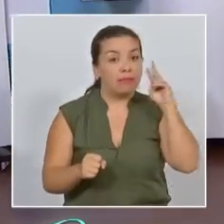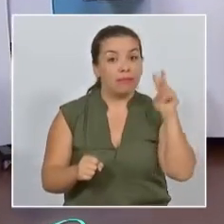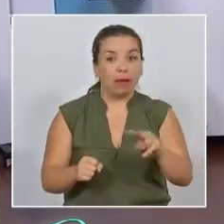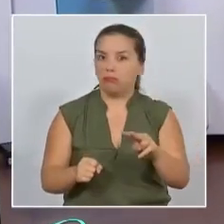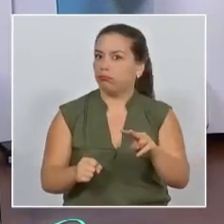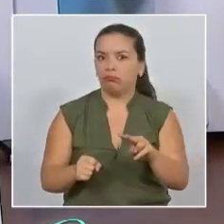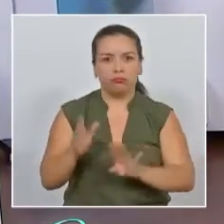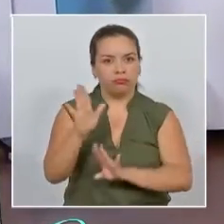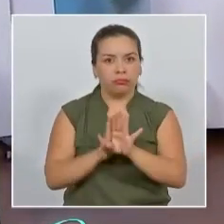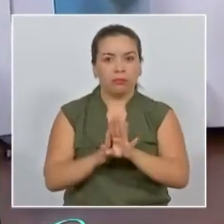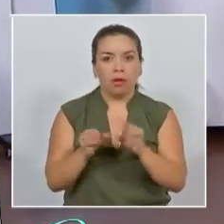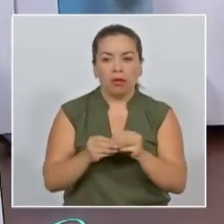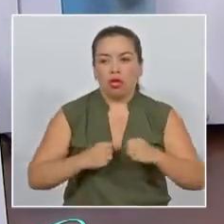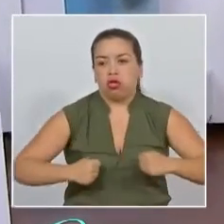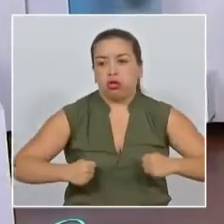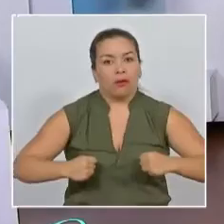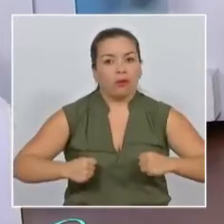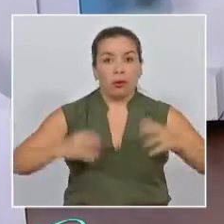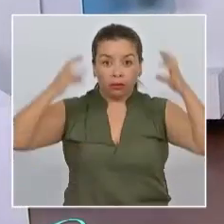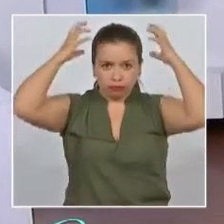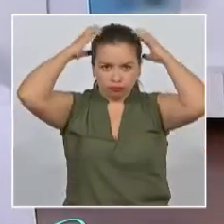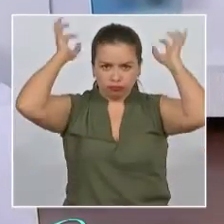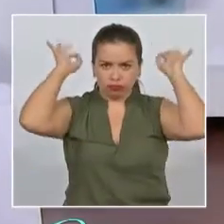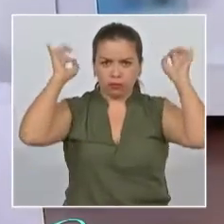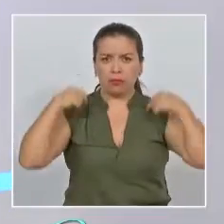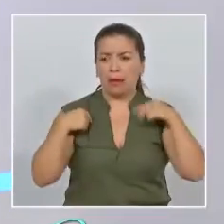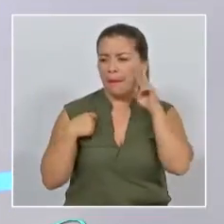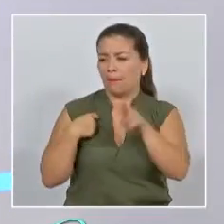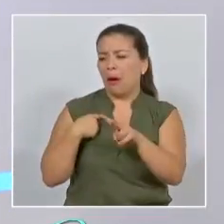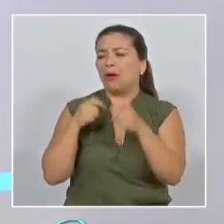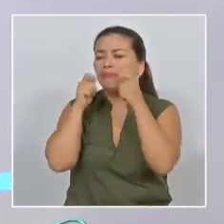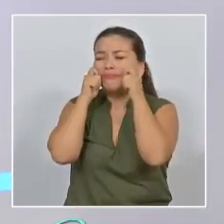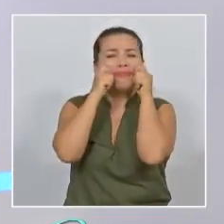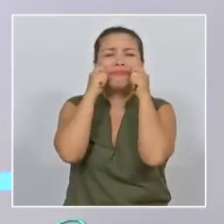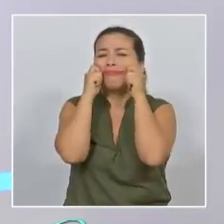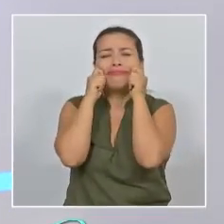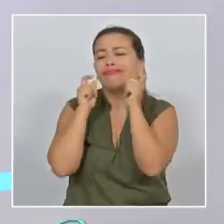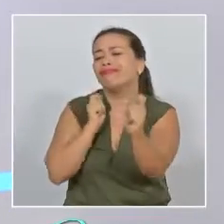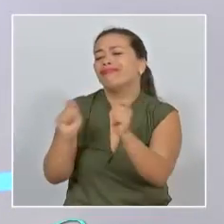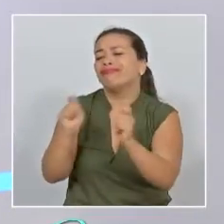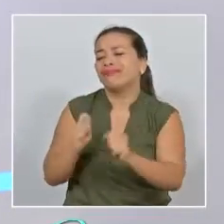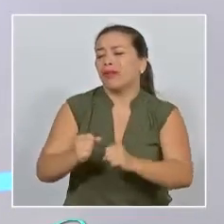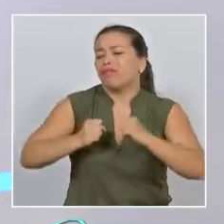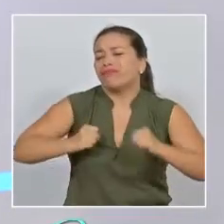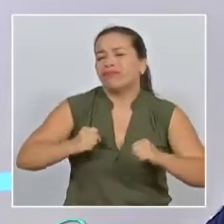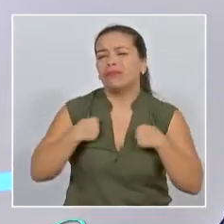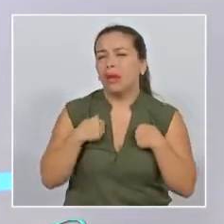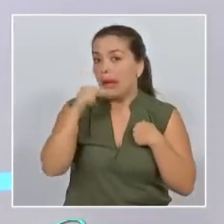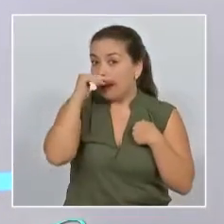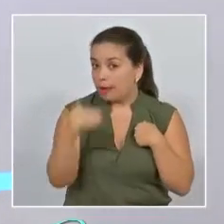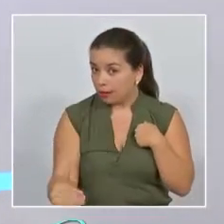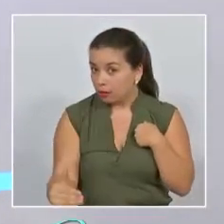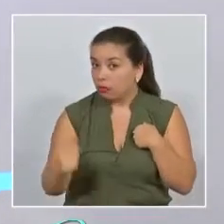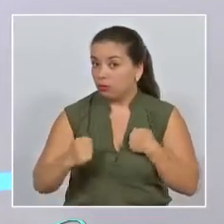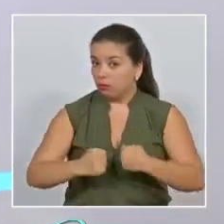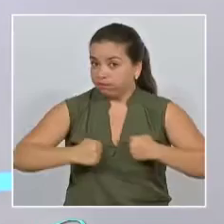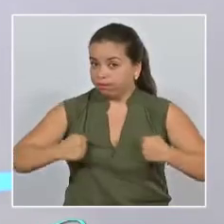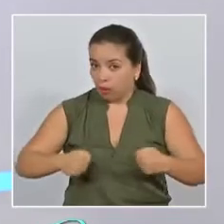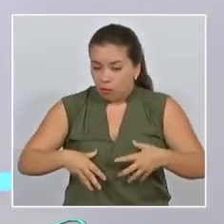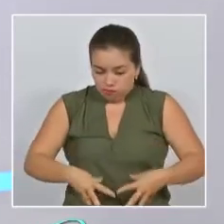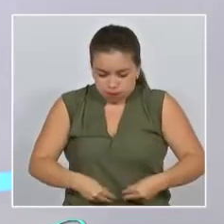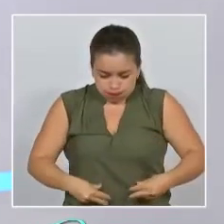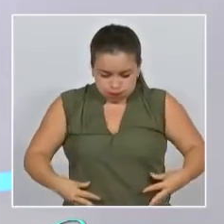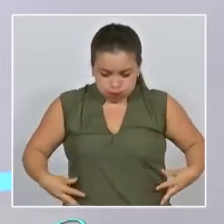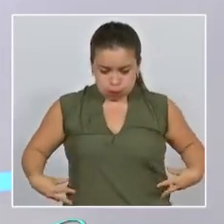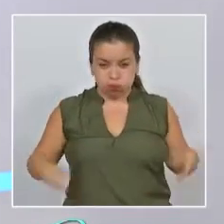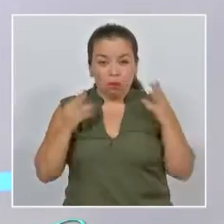cerebral tampoco. Y no es gordo. Y no es porque gordo. La gente dice, ay, es que mire lo gordito como es de aliviado mi niño. Un niño chiquito, gordito, que se le dan todos estos